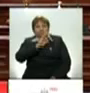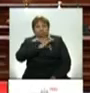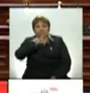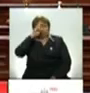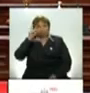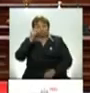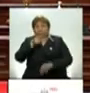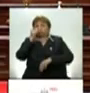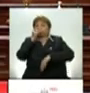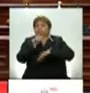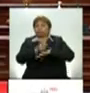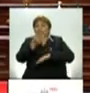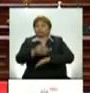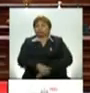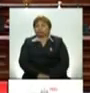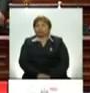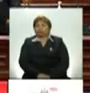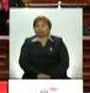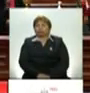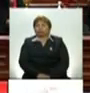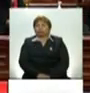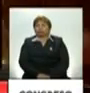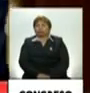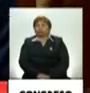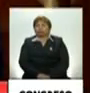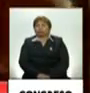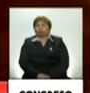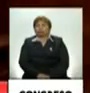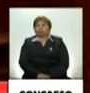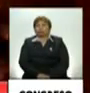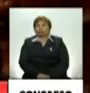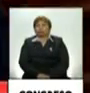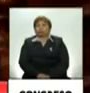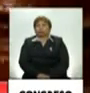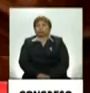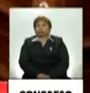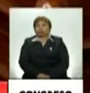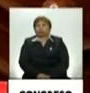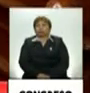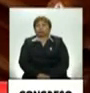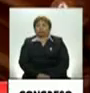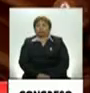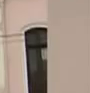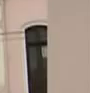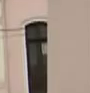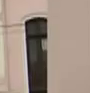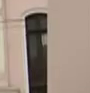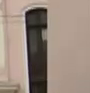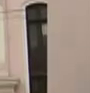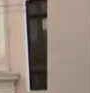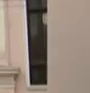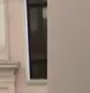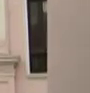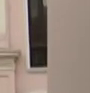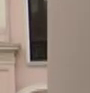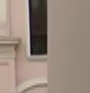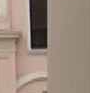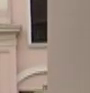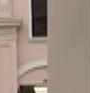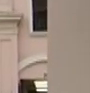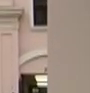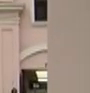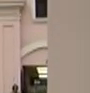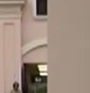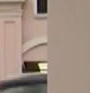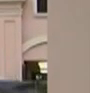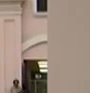¿verdad? Hay hasta tres listas más. Aquí, yo quiero aprovechar la oportunidad porque usted denuncia fraude, pero lo que ha sido